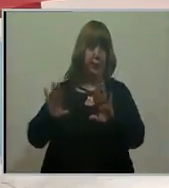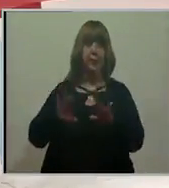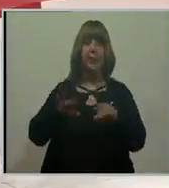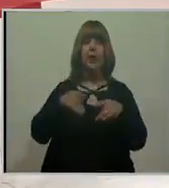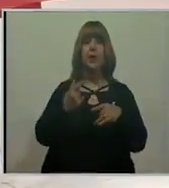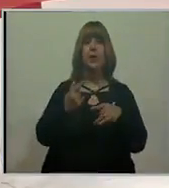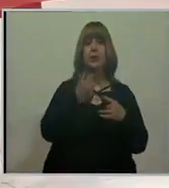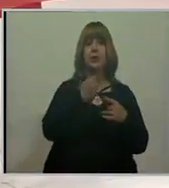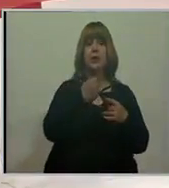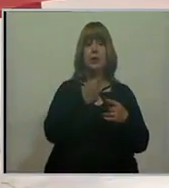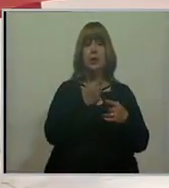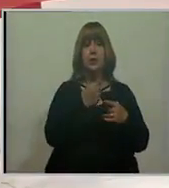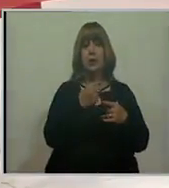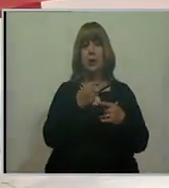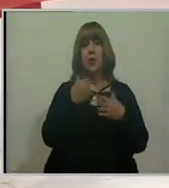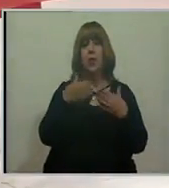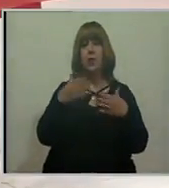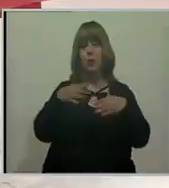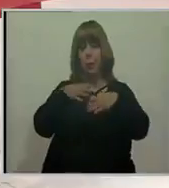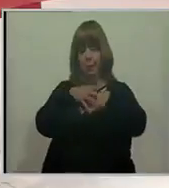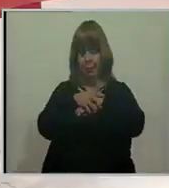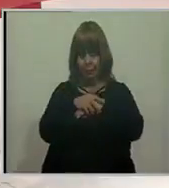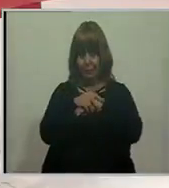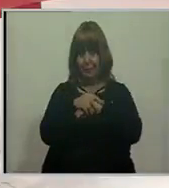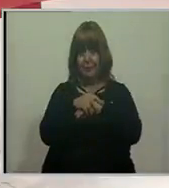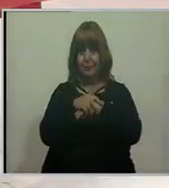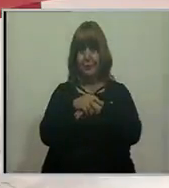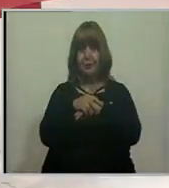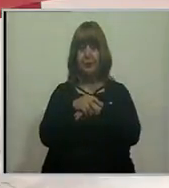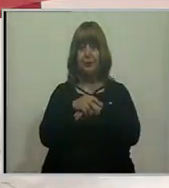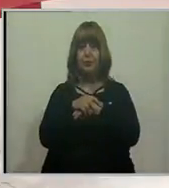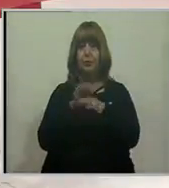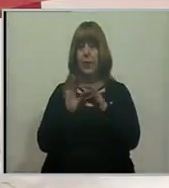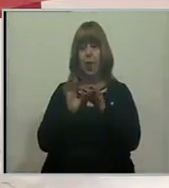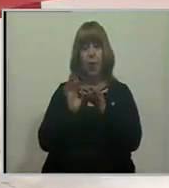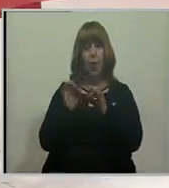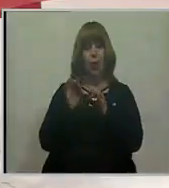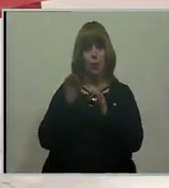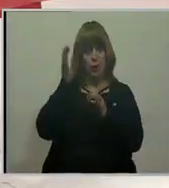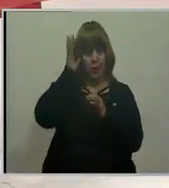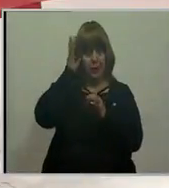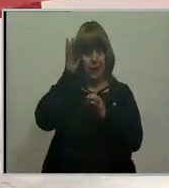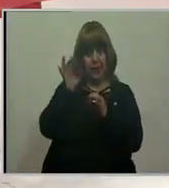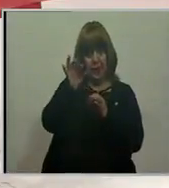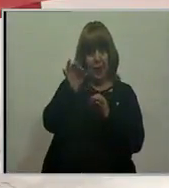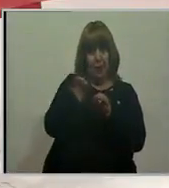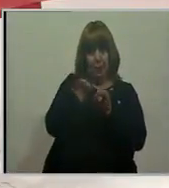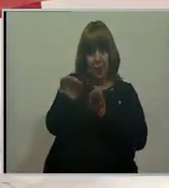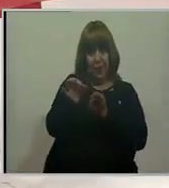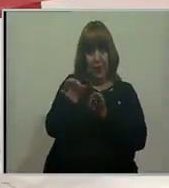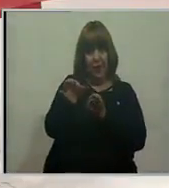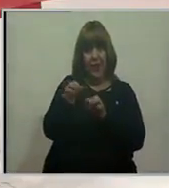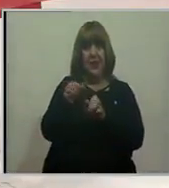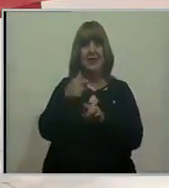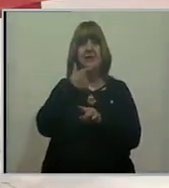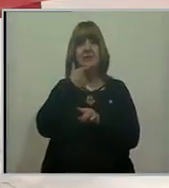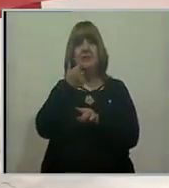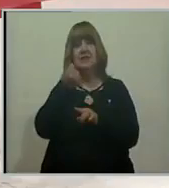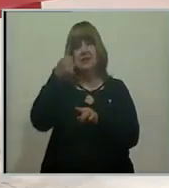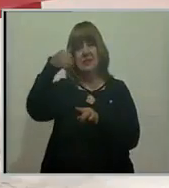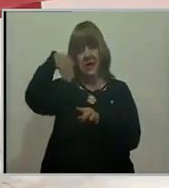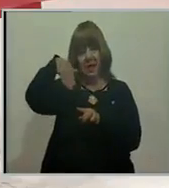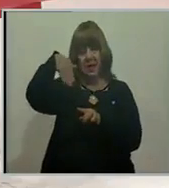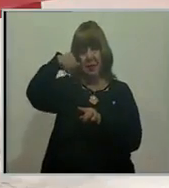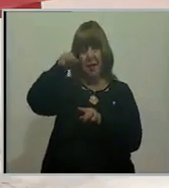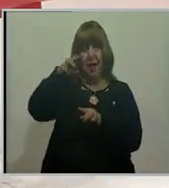11 jugadores más o menos para que hagan algo. San Marino tiene una selección. Sí, San Marino tiene una selección. Sí, sí, y juega las eliminatorias europeas. Malta estamos hablando